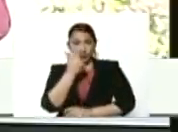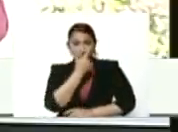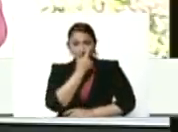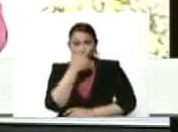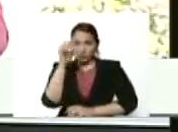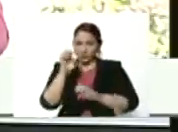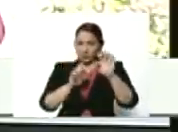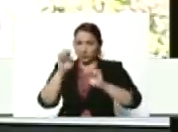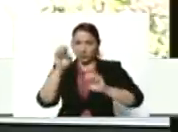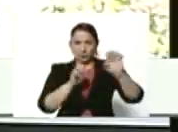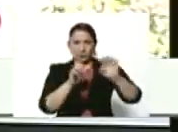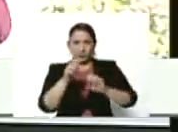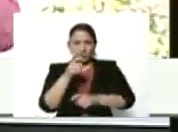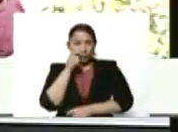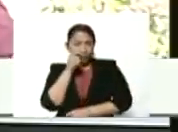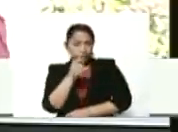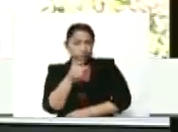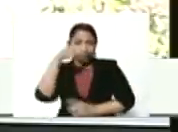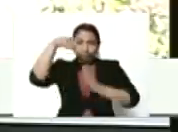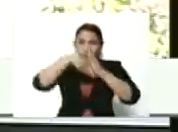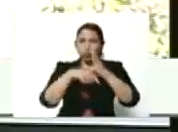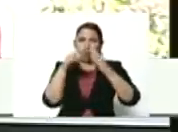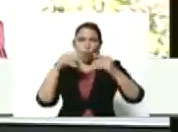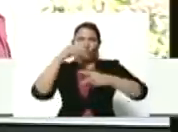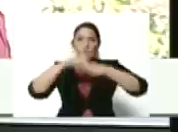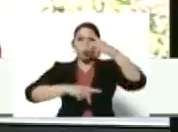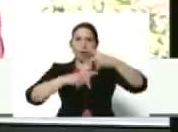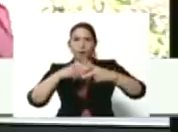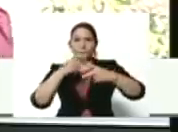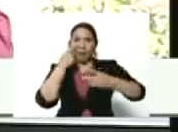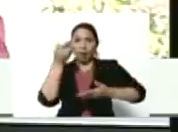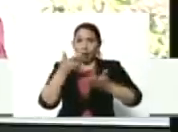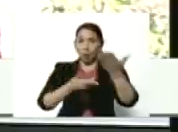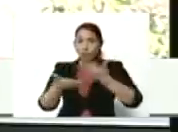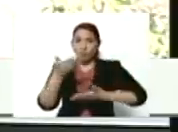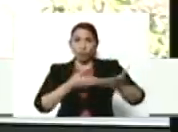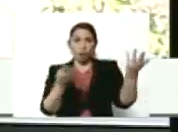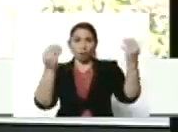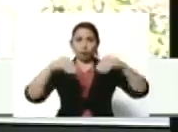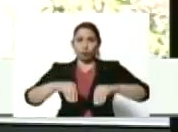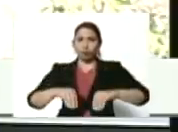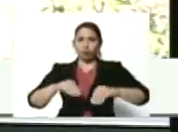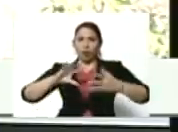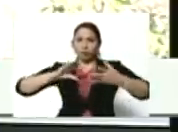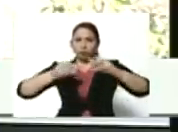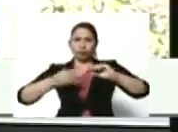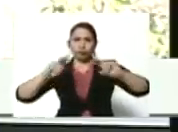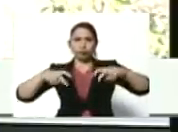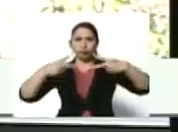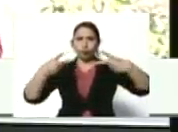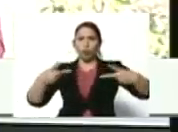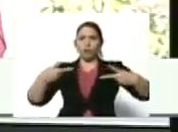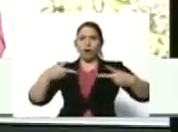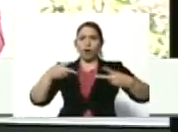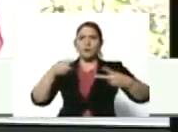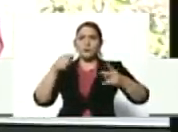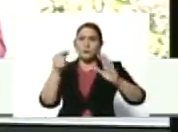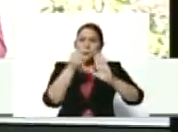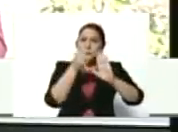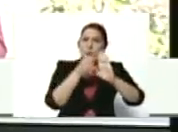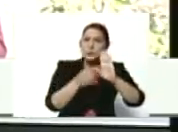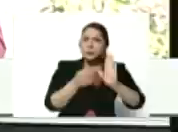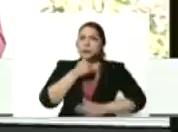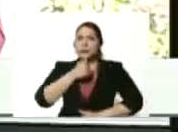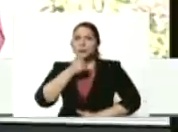una lupa profunda, todos los programas de cooperación, adaptándolos a las nuevas circunstancias de